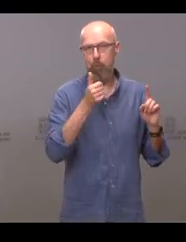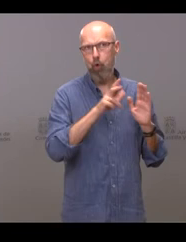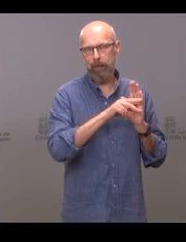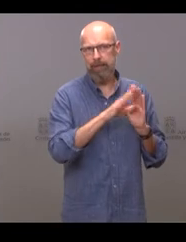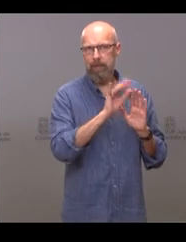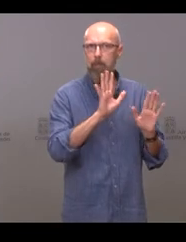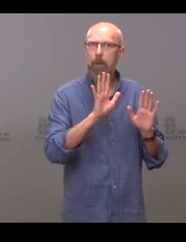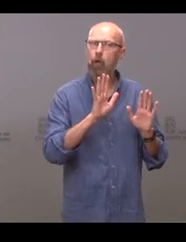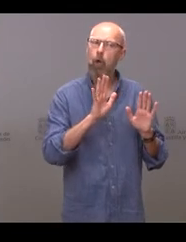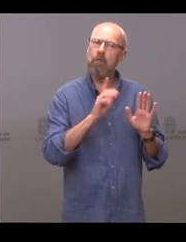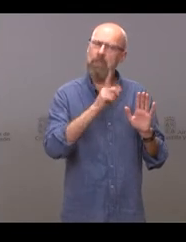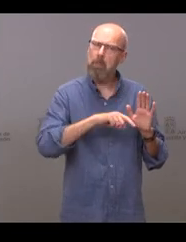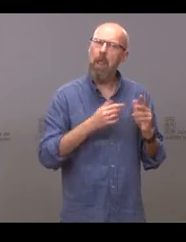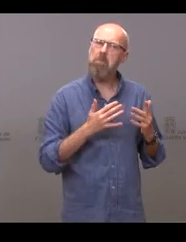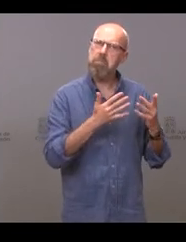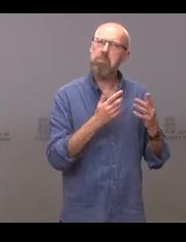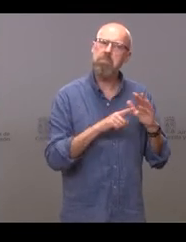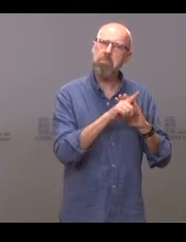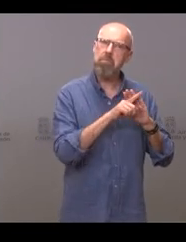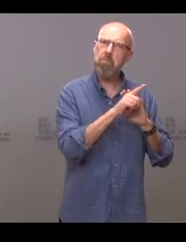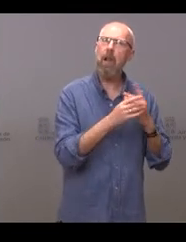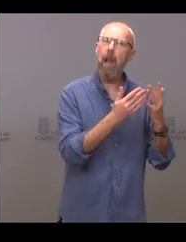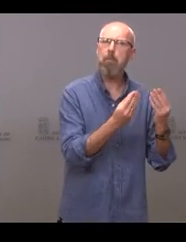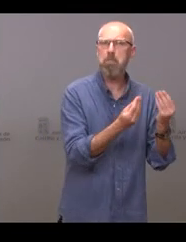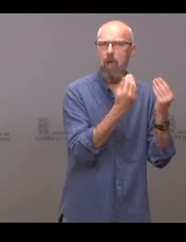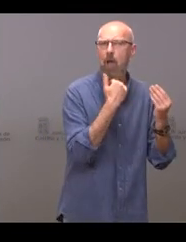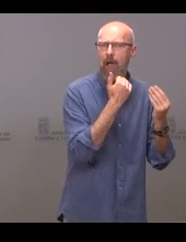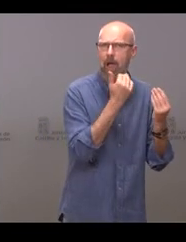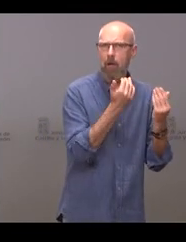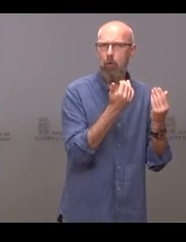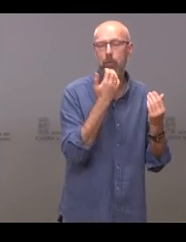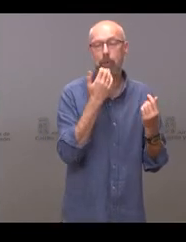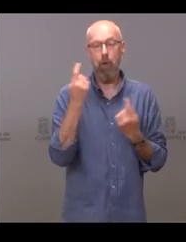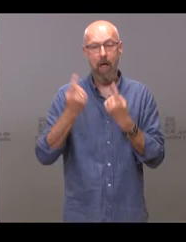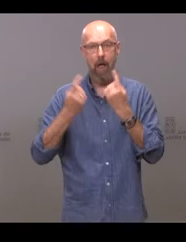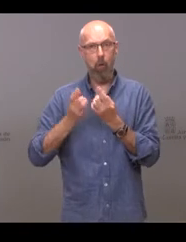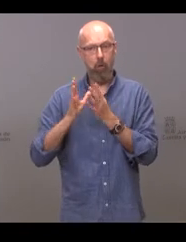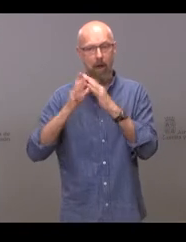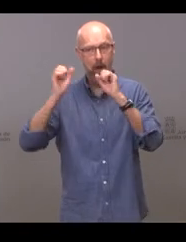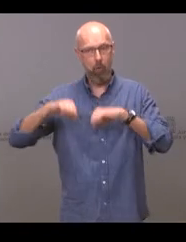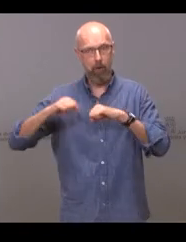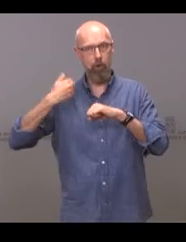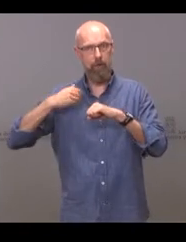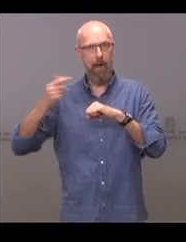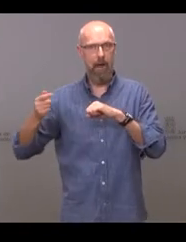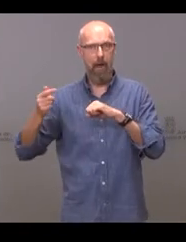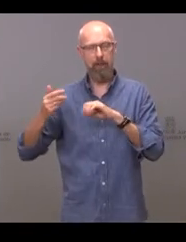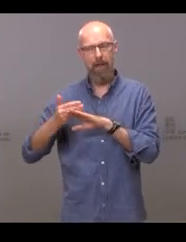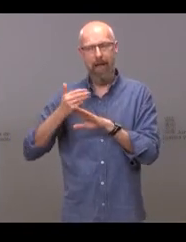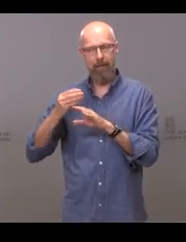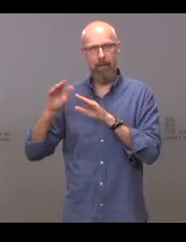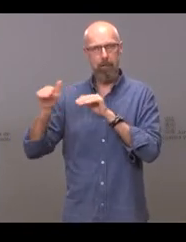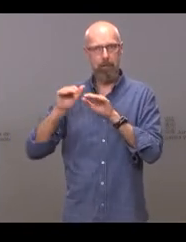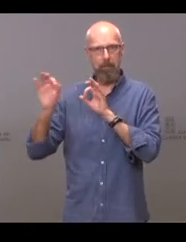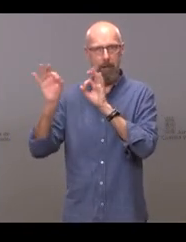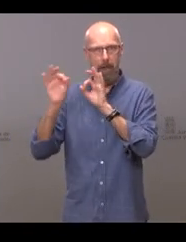también nos hemos anticipado algunas convocatorias estaban pactadas con los agentes económicos y sociales y se han anticipado por